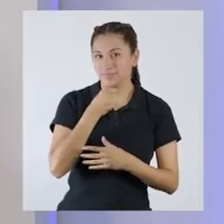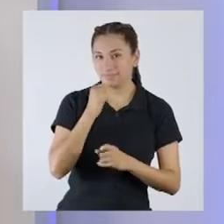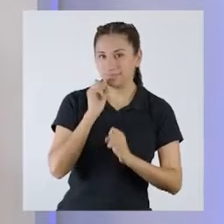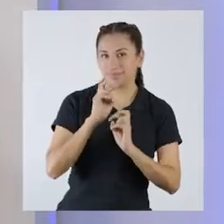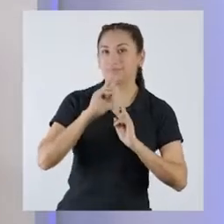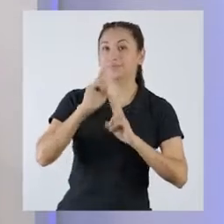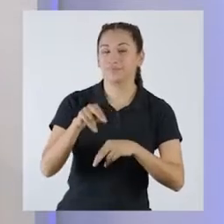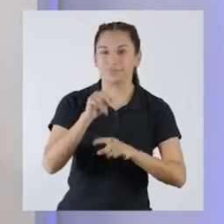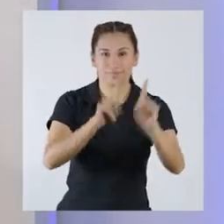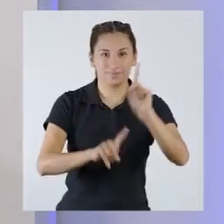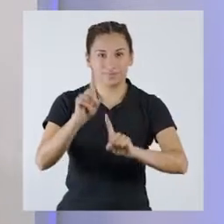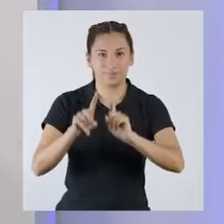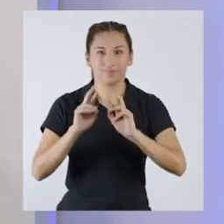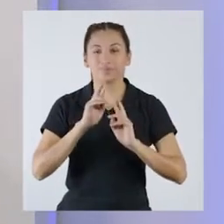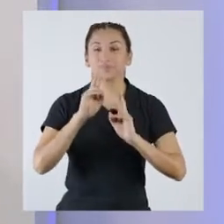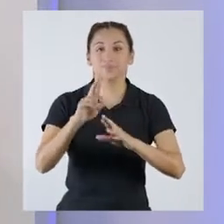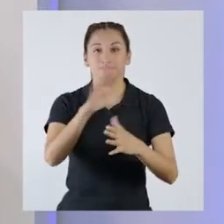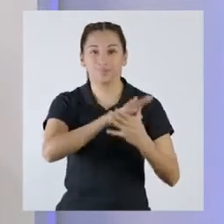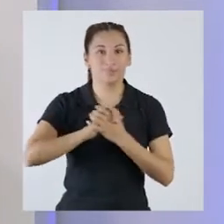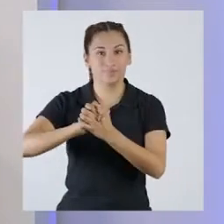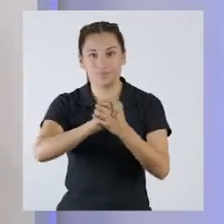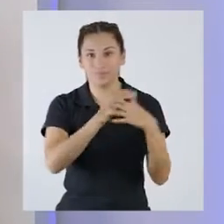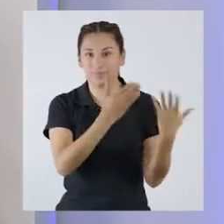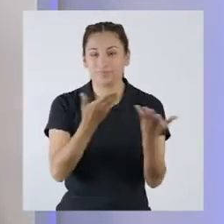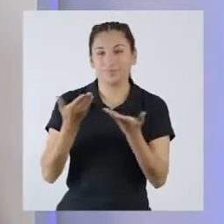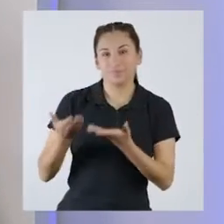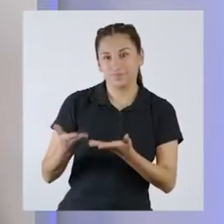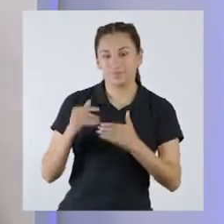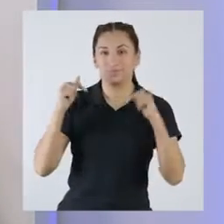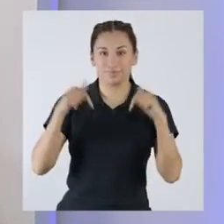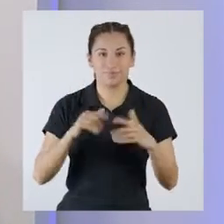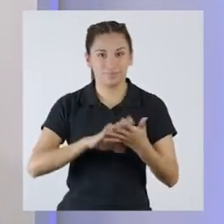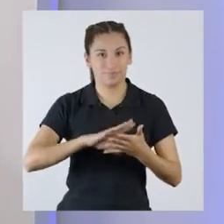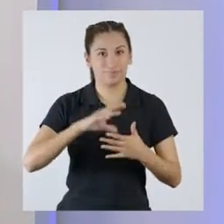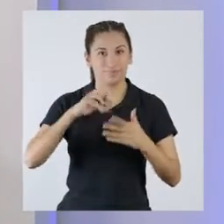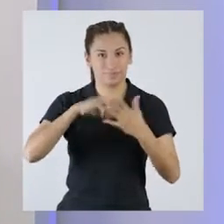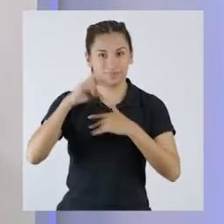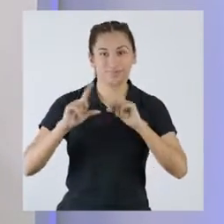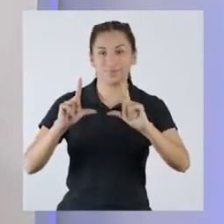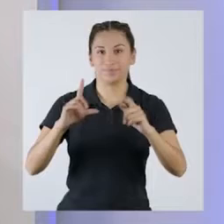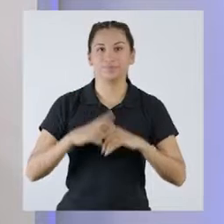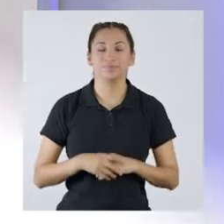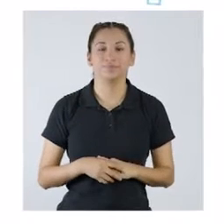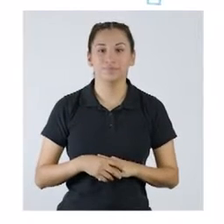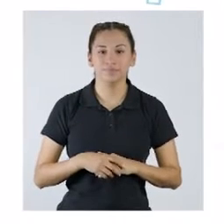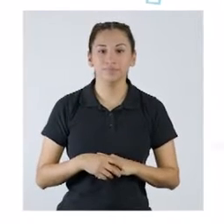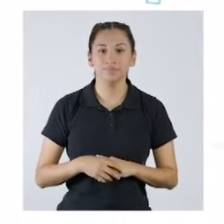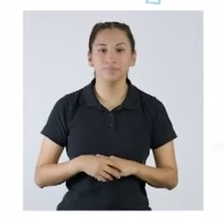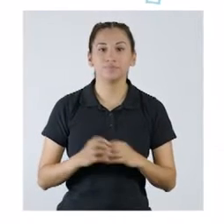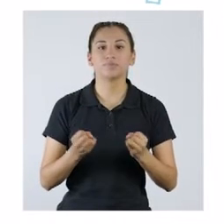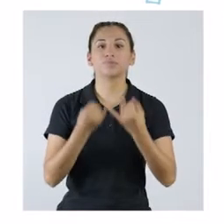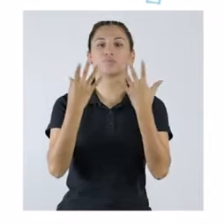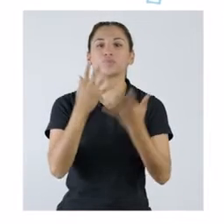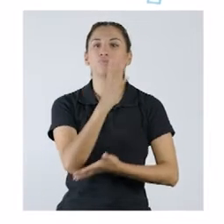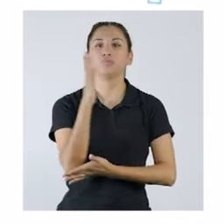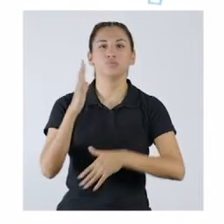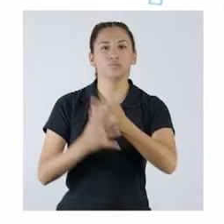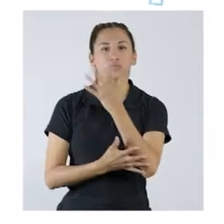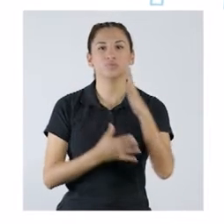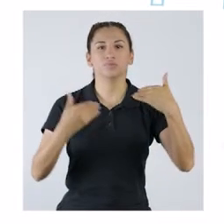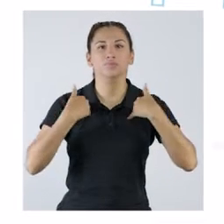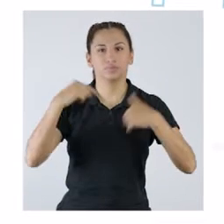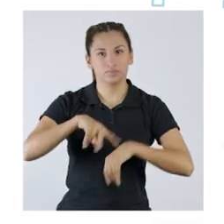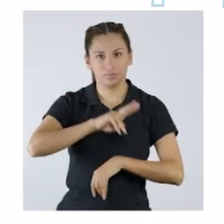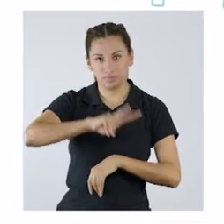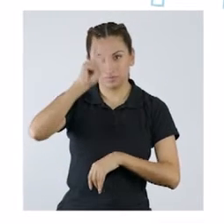reporta con las respuestas de algunas de nuestras amigas y amigos. Bienvenidas y bienvenidos al programa. ¿Qué cantidad de bosques creen que